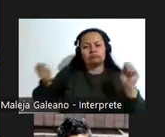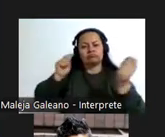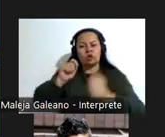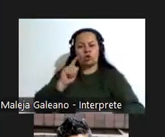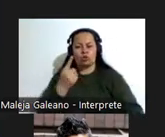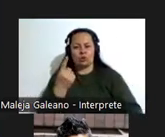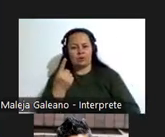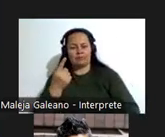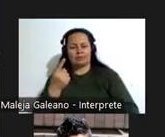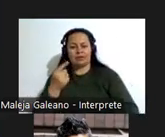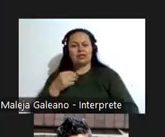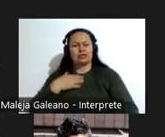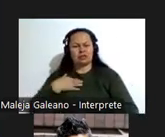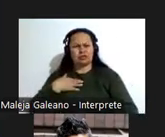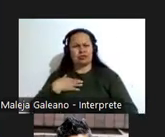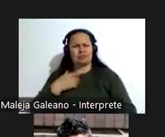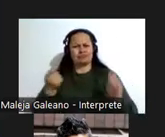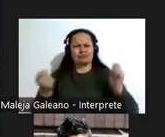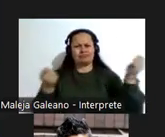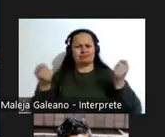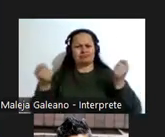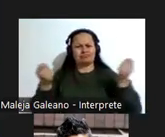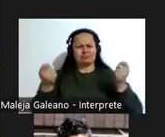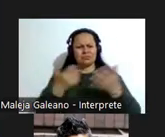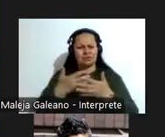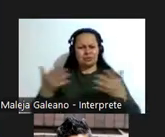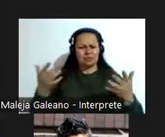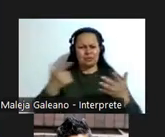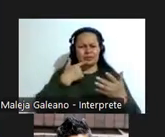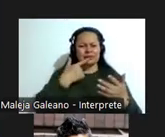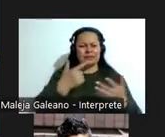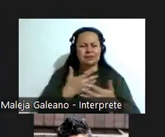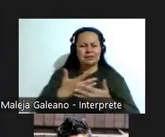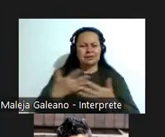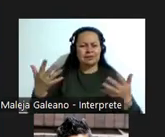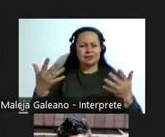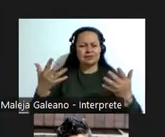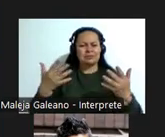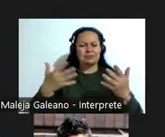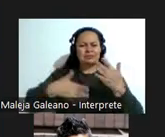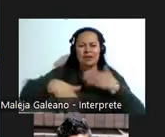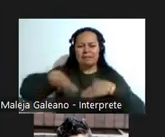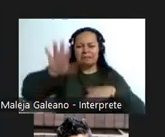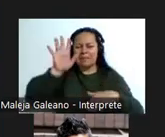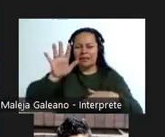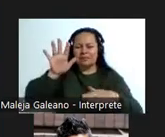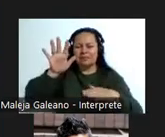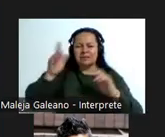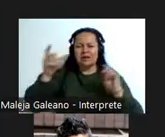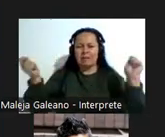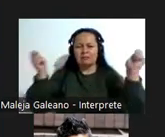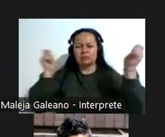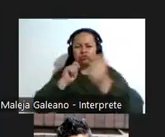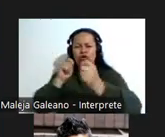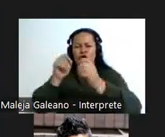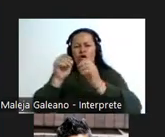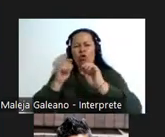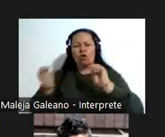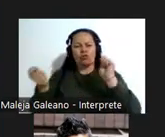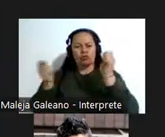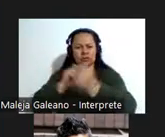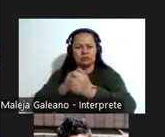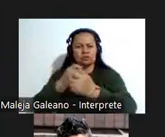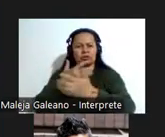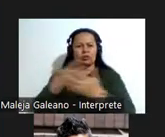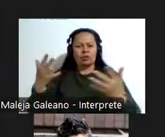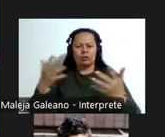de regularse. Es afirmarse más allá de la conversión o transformación de la